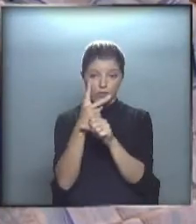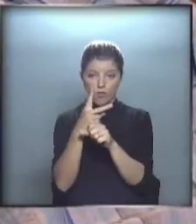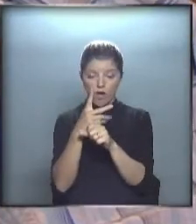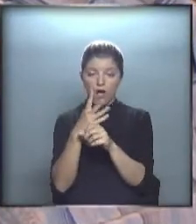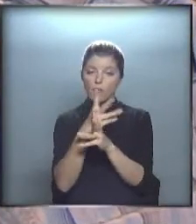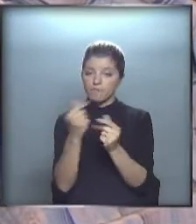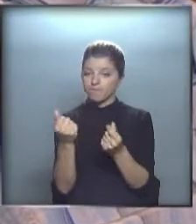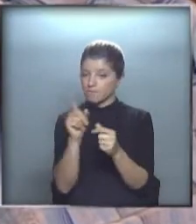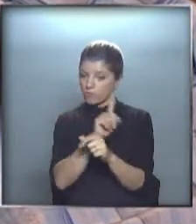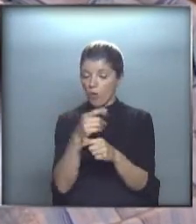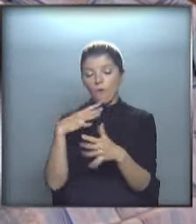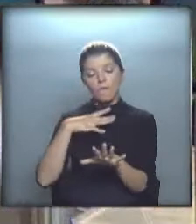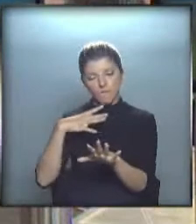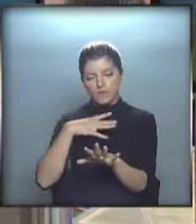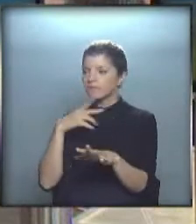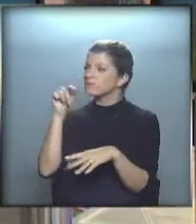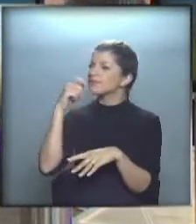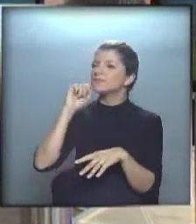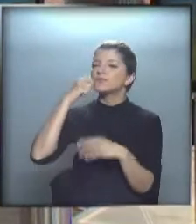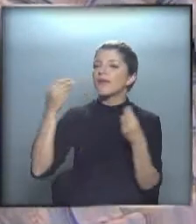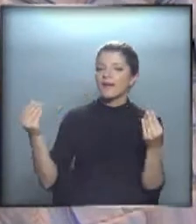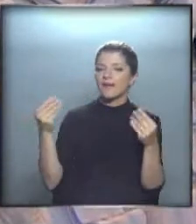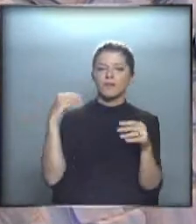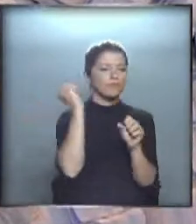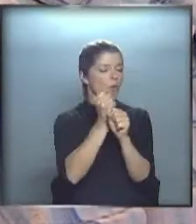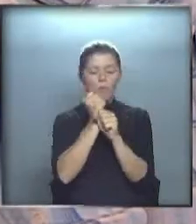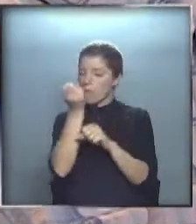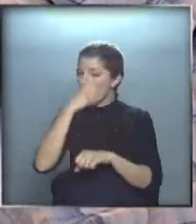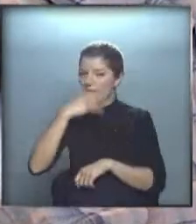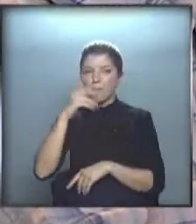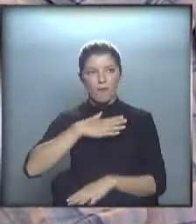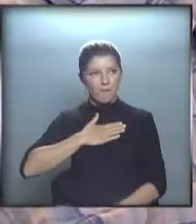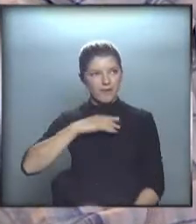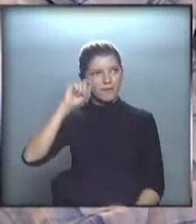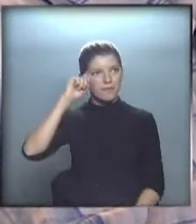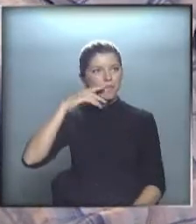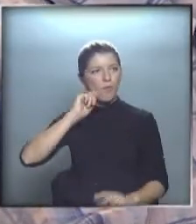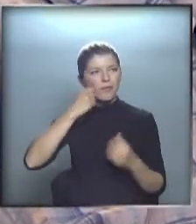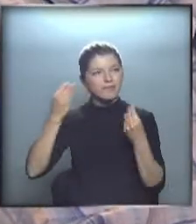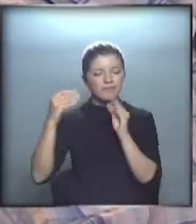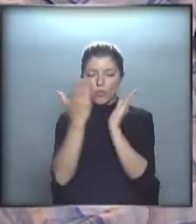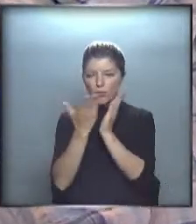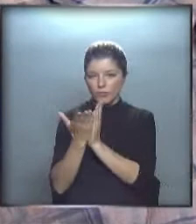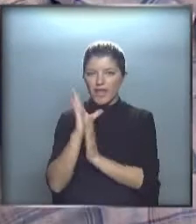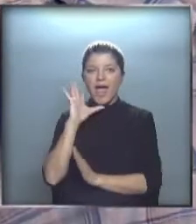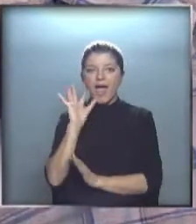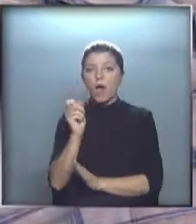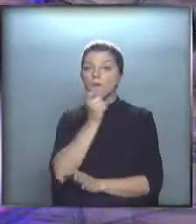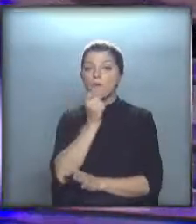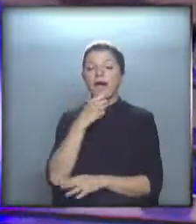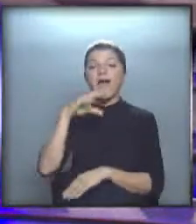¿Y de qué tiene ganas de trabajar? De lo que venga. De lo que venga. Pero me gustaría estudiar algo para... ¿Qué le gustaría estudiar?